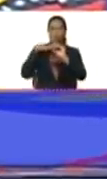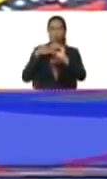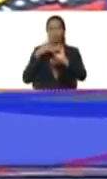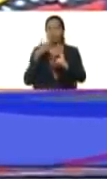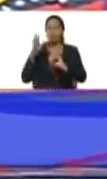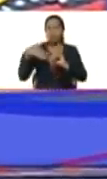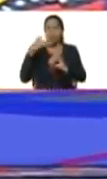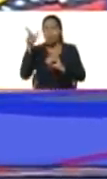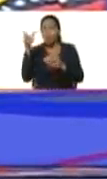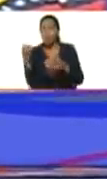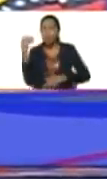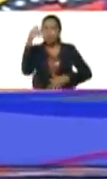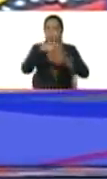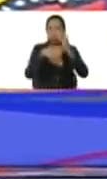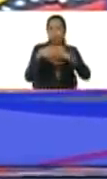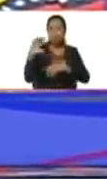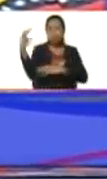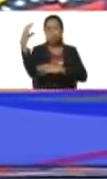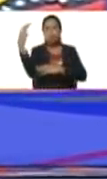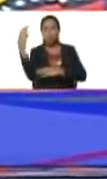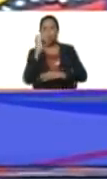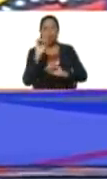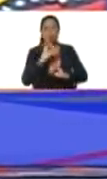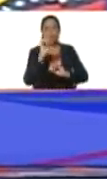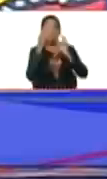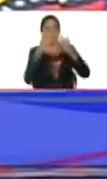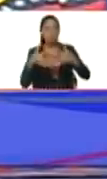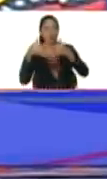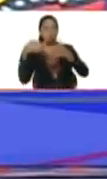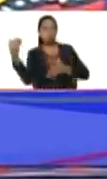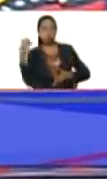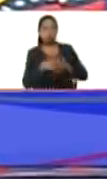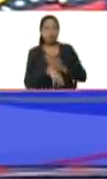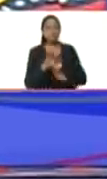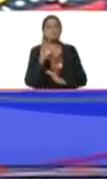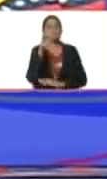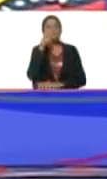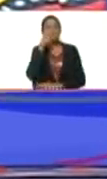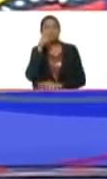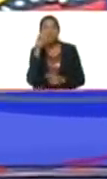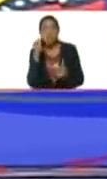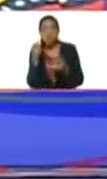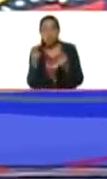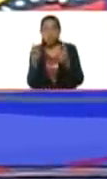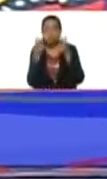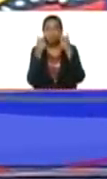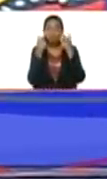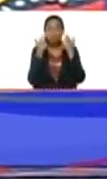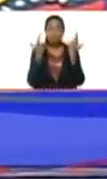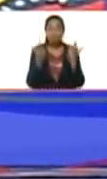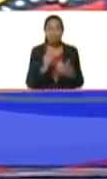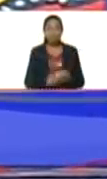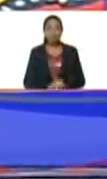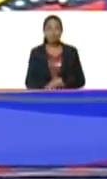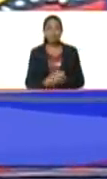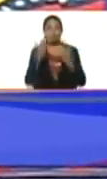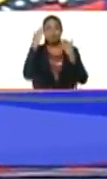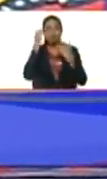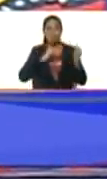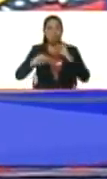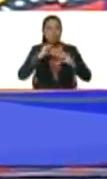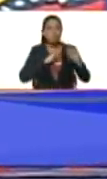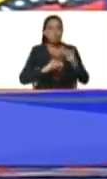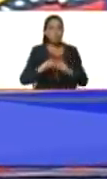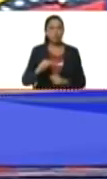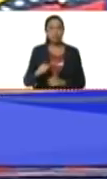los terroristas que nos mandaron de Colombia o de los Estados Unidos. Alerta, pues. Mi saludo al movimiento estudiantil. Aquí está